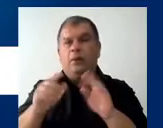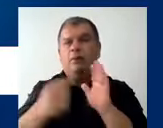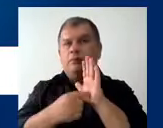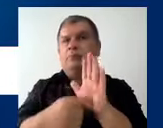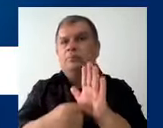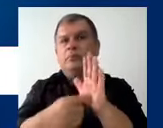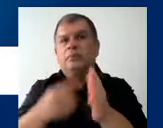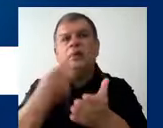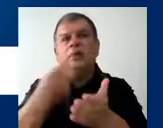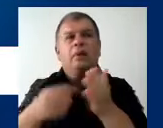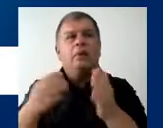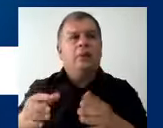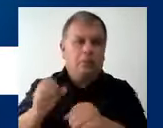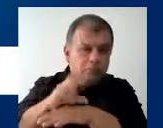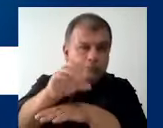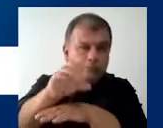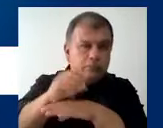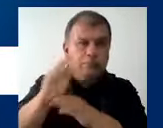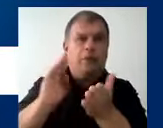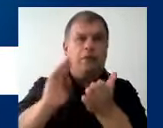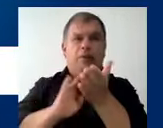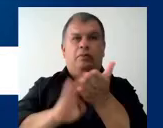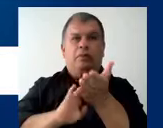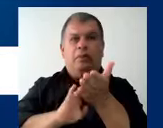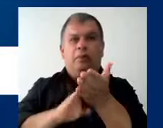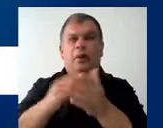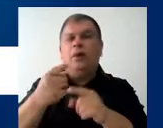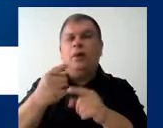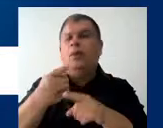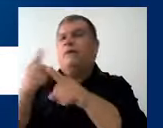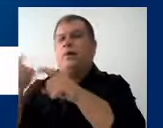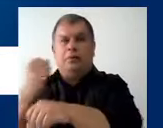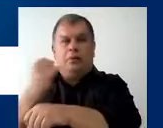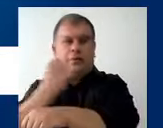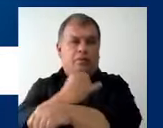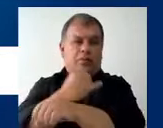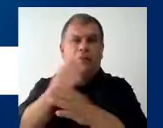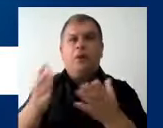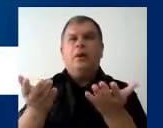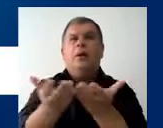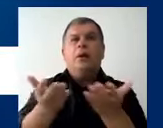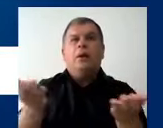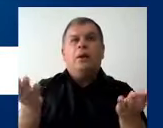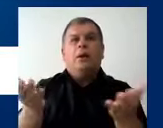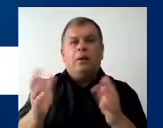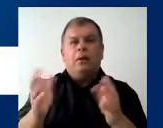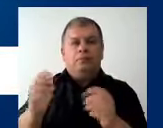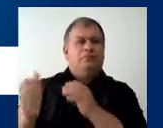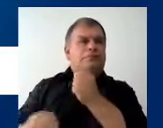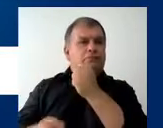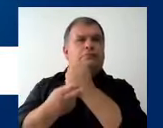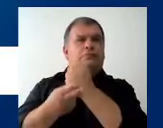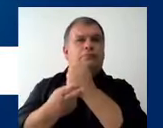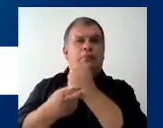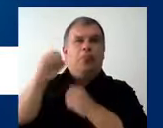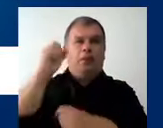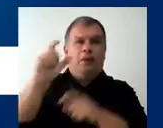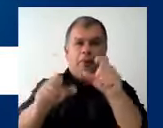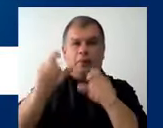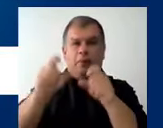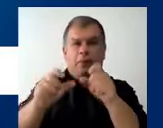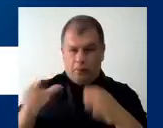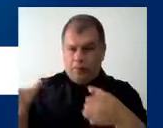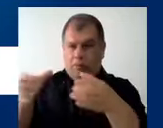mencionaremos qué viene recomendando la Defensoría del Pueblo a las instituciones para garantizar los derechos de las personas de este grupo